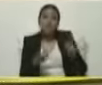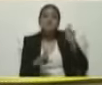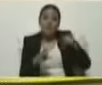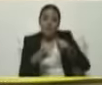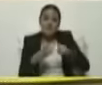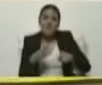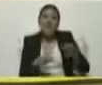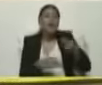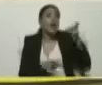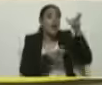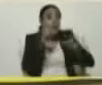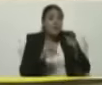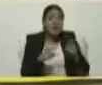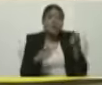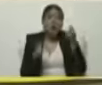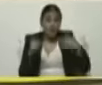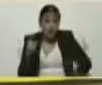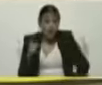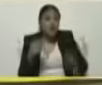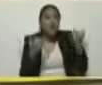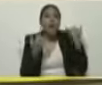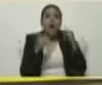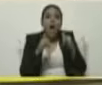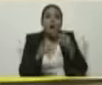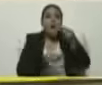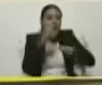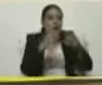Son granjas.